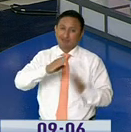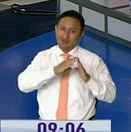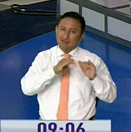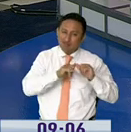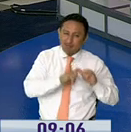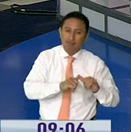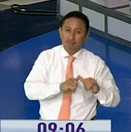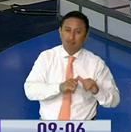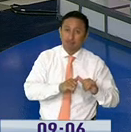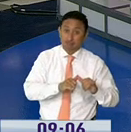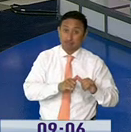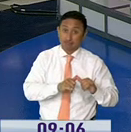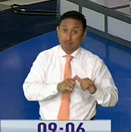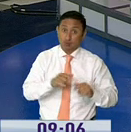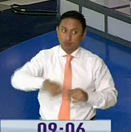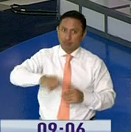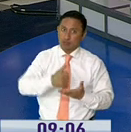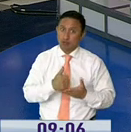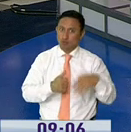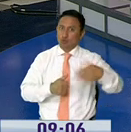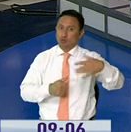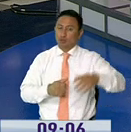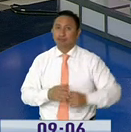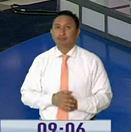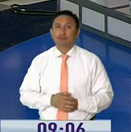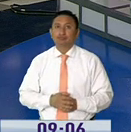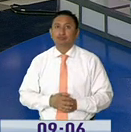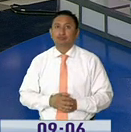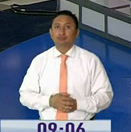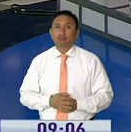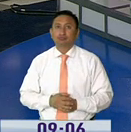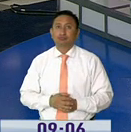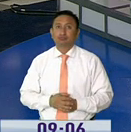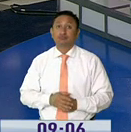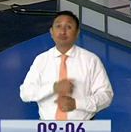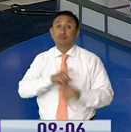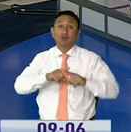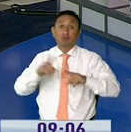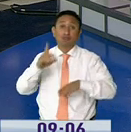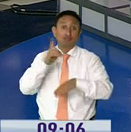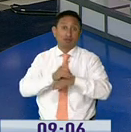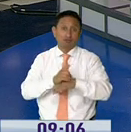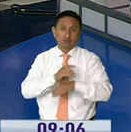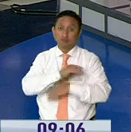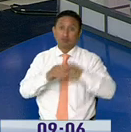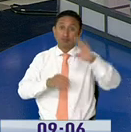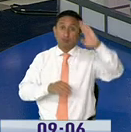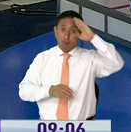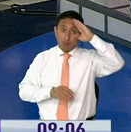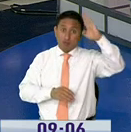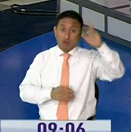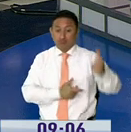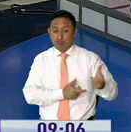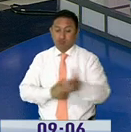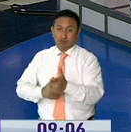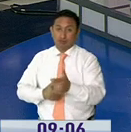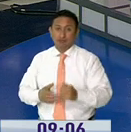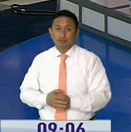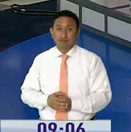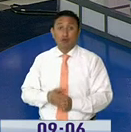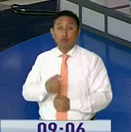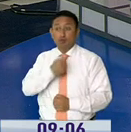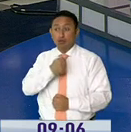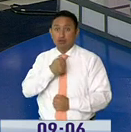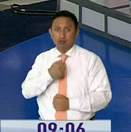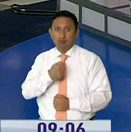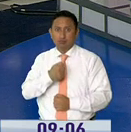casa. No saben cuánto contribuyen con eso. Bueno, pero en general, no solamente son los médicos. Todos. Son policías, bomberos, todos, periodistas.